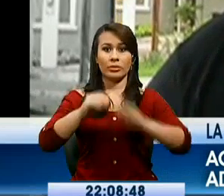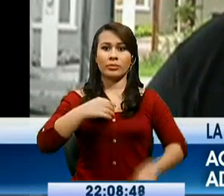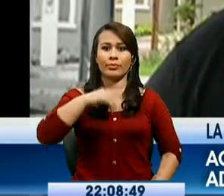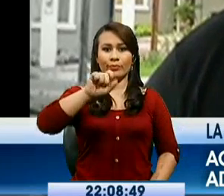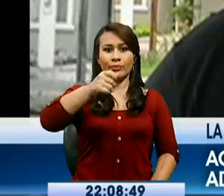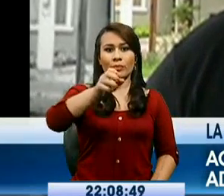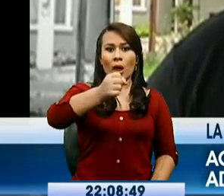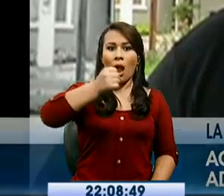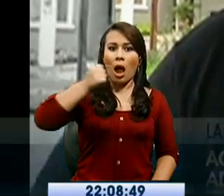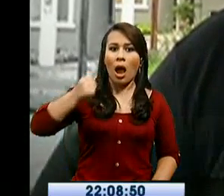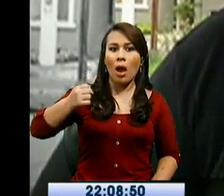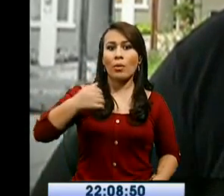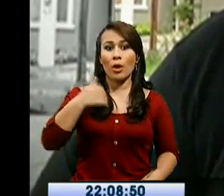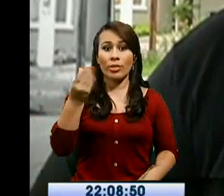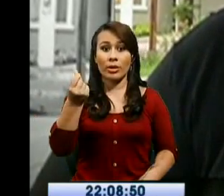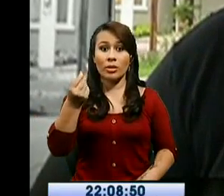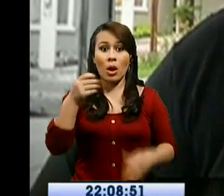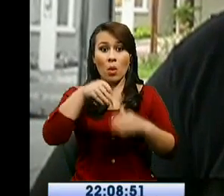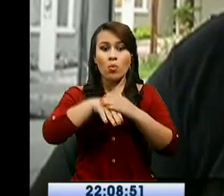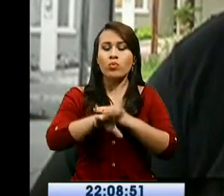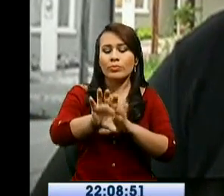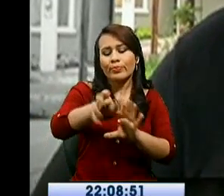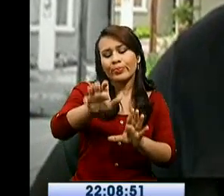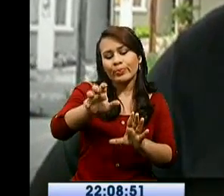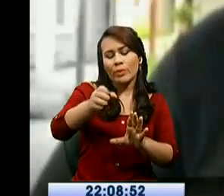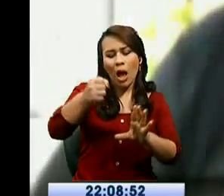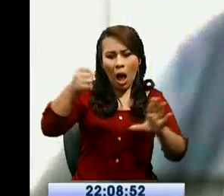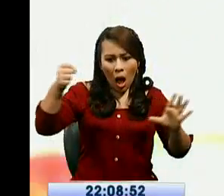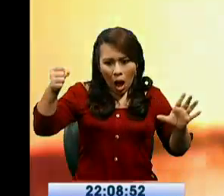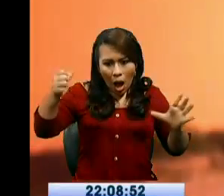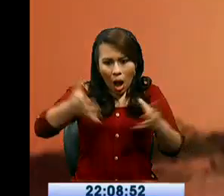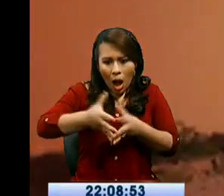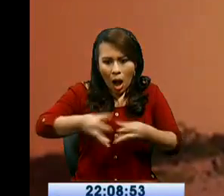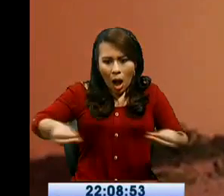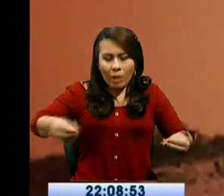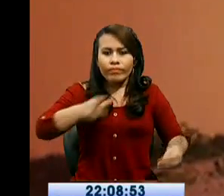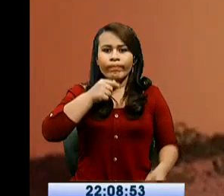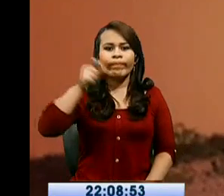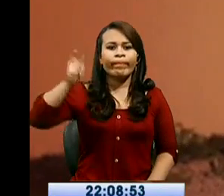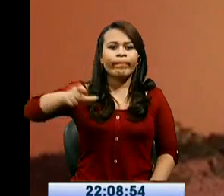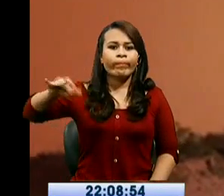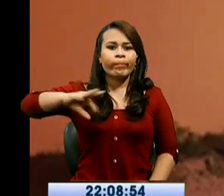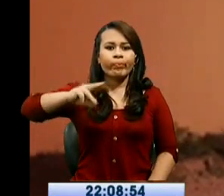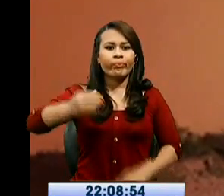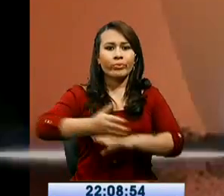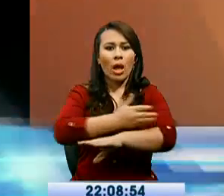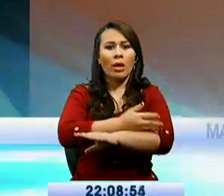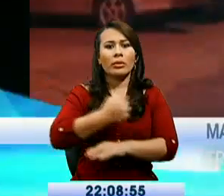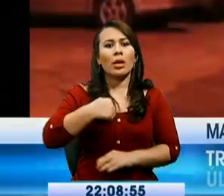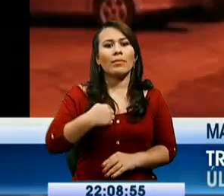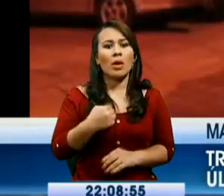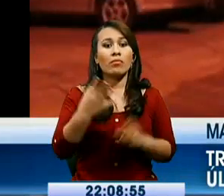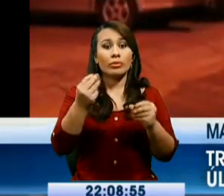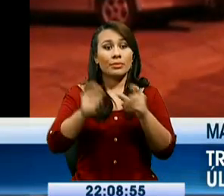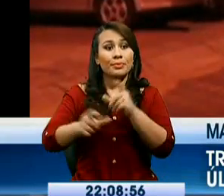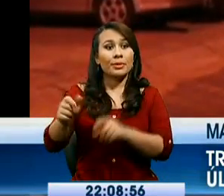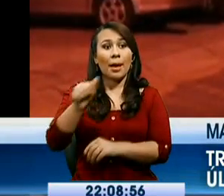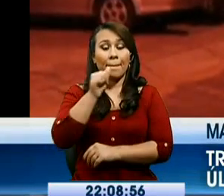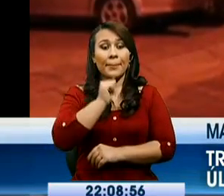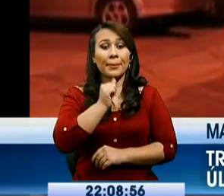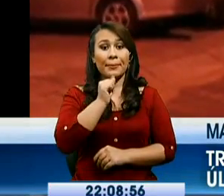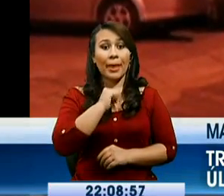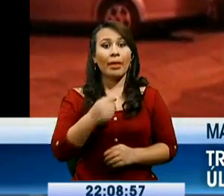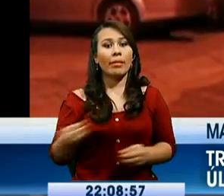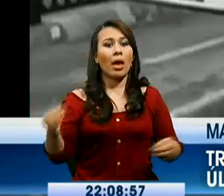al cuarto, a guardar el dinero del día, entonces me doy cuenta que no había nada. Son los testimonios de los moradores de varias ciudadelas privadas